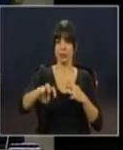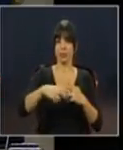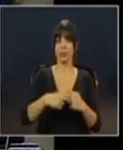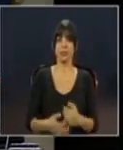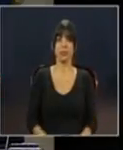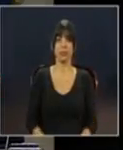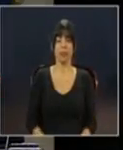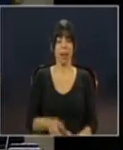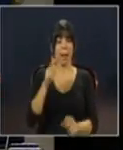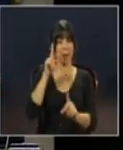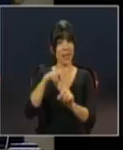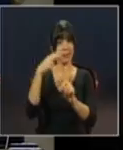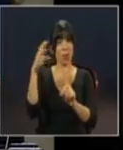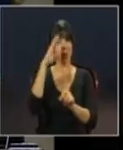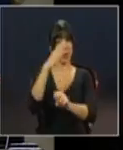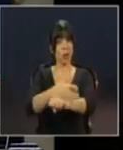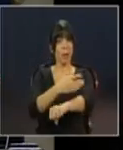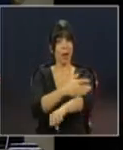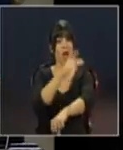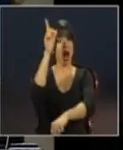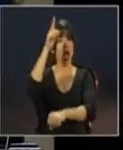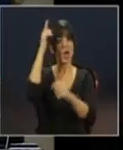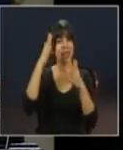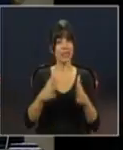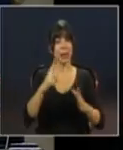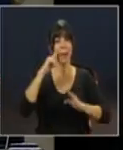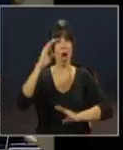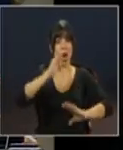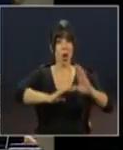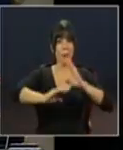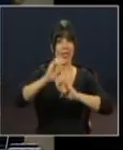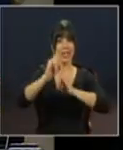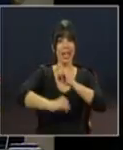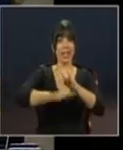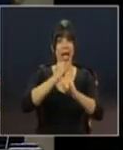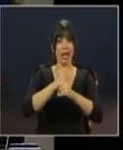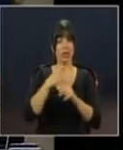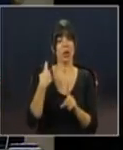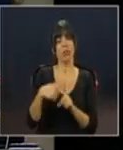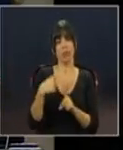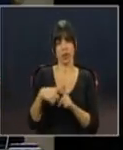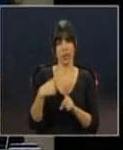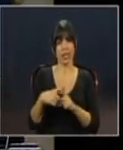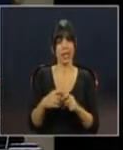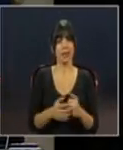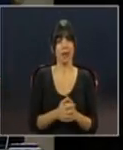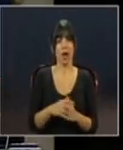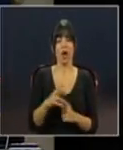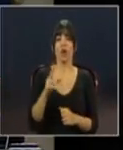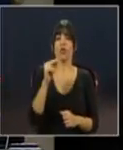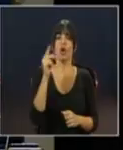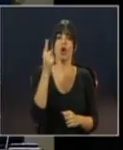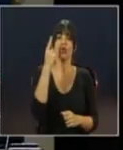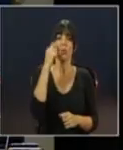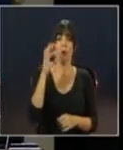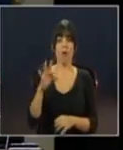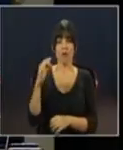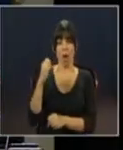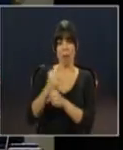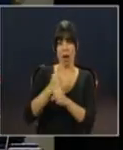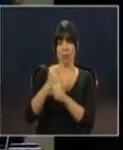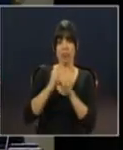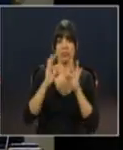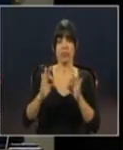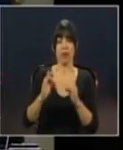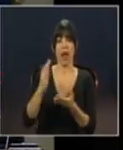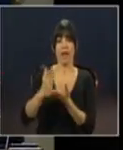La perspectiva de mejoramiento de la logística para el comercio internacional es muy positiva, no solo por el adecuado funcionamiento del